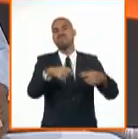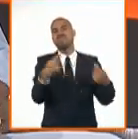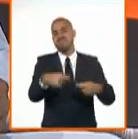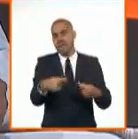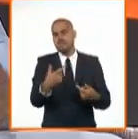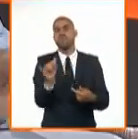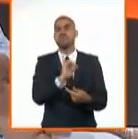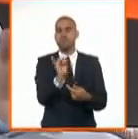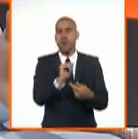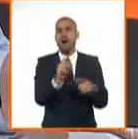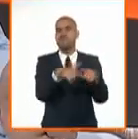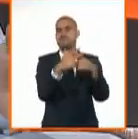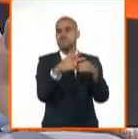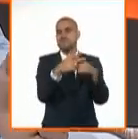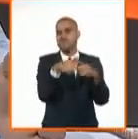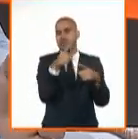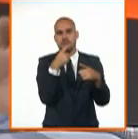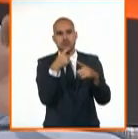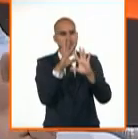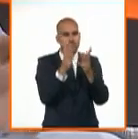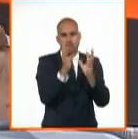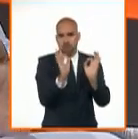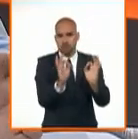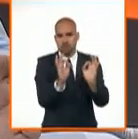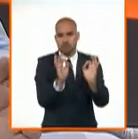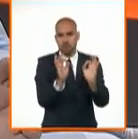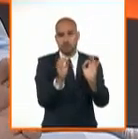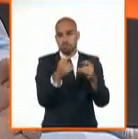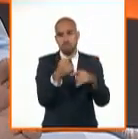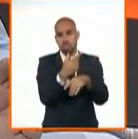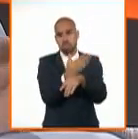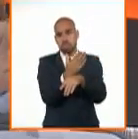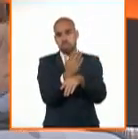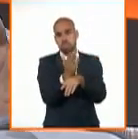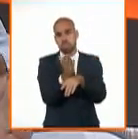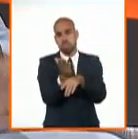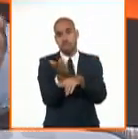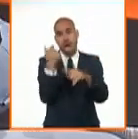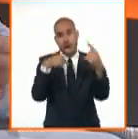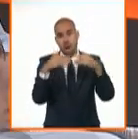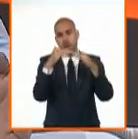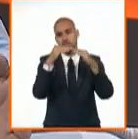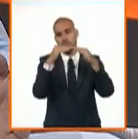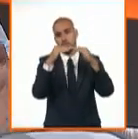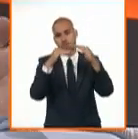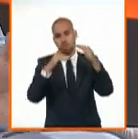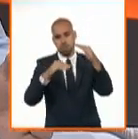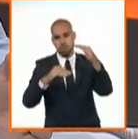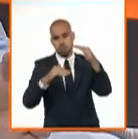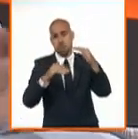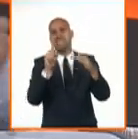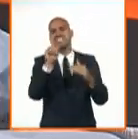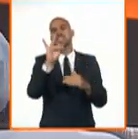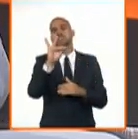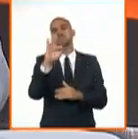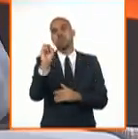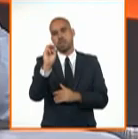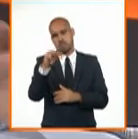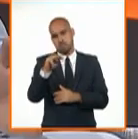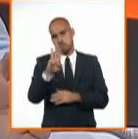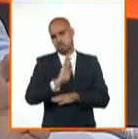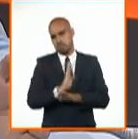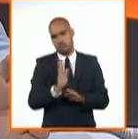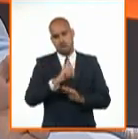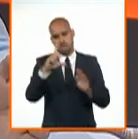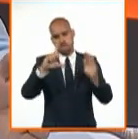se han explicado y sencillamente ese bloque en este momento tiene 170 mi agua está aportando una limitación grande una limitación